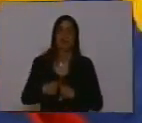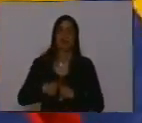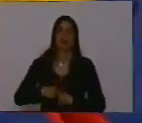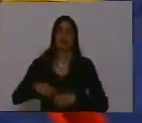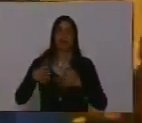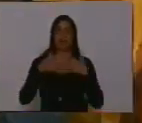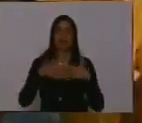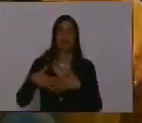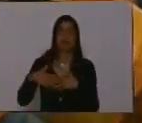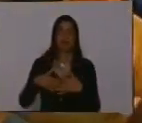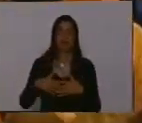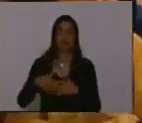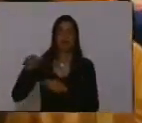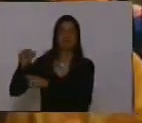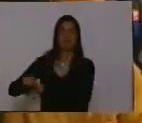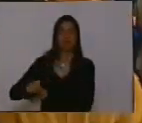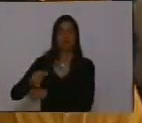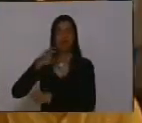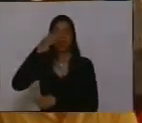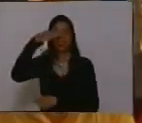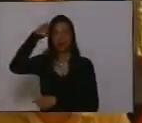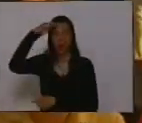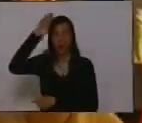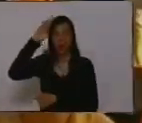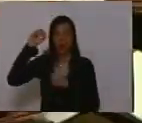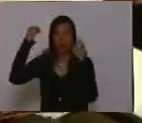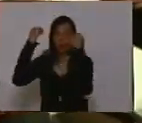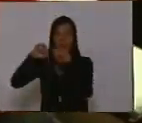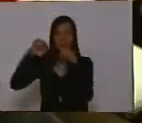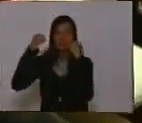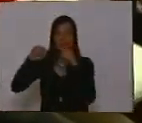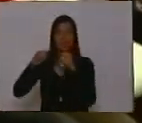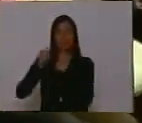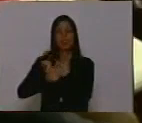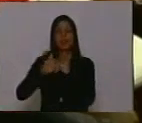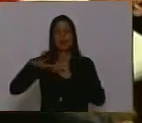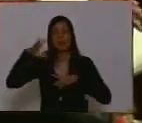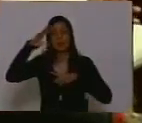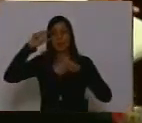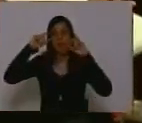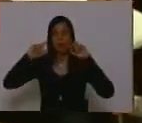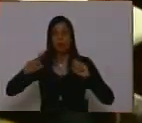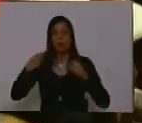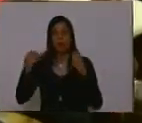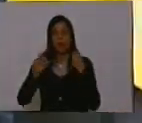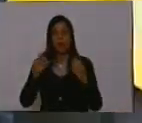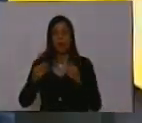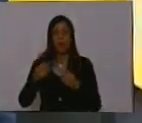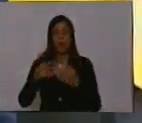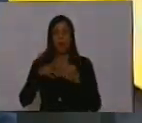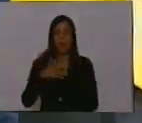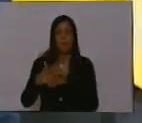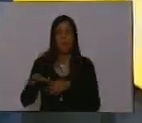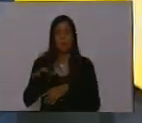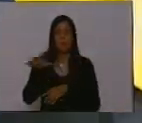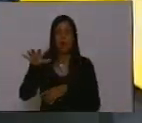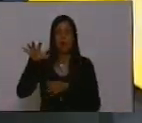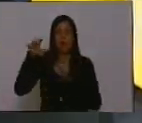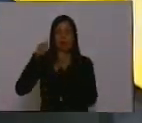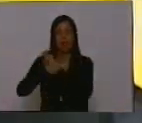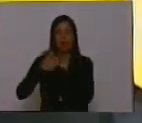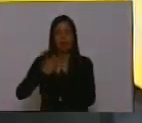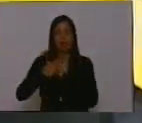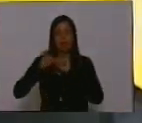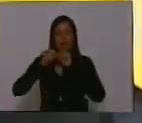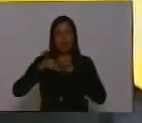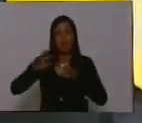que es Estados Unidos. ¿Cómo se forjan los deportistas cubanos? Y traemos a Venezuela la misión Barrio Adentro Deportivo. Y han llegado